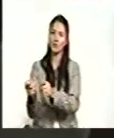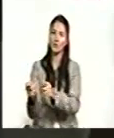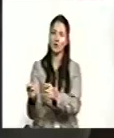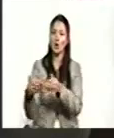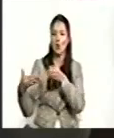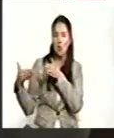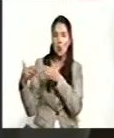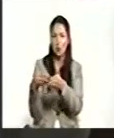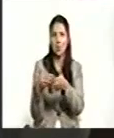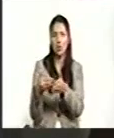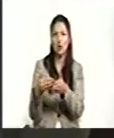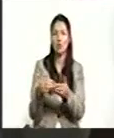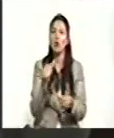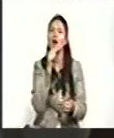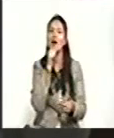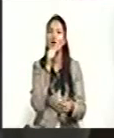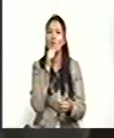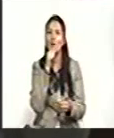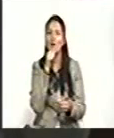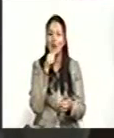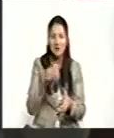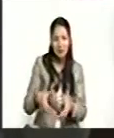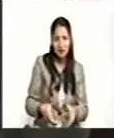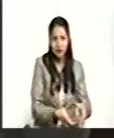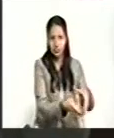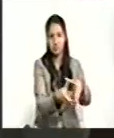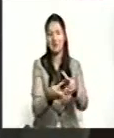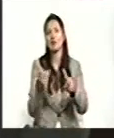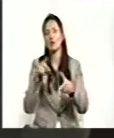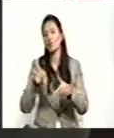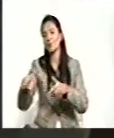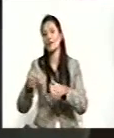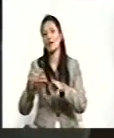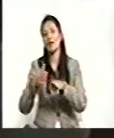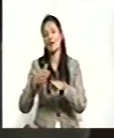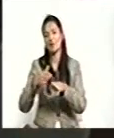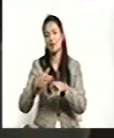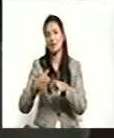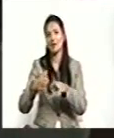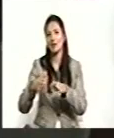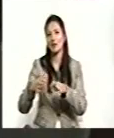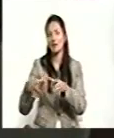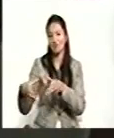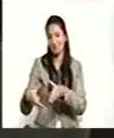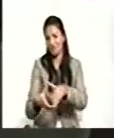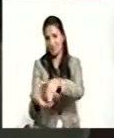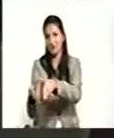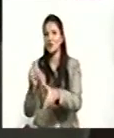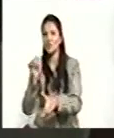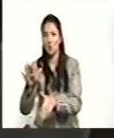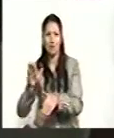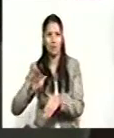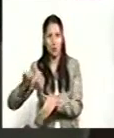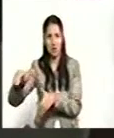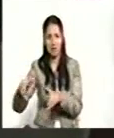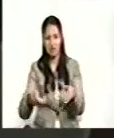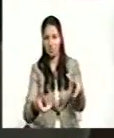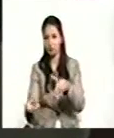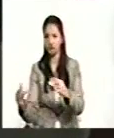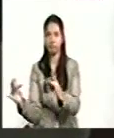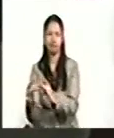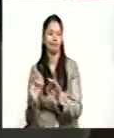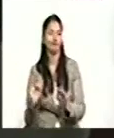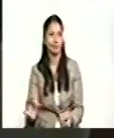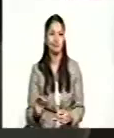puertos de agua dulce y del Terminal de contenedores de Buenaventura